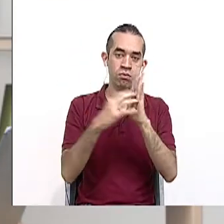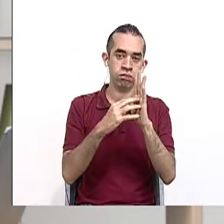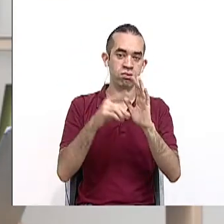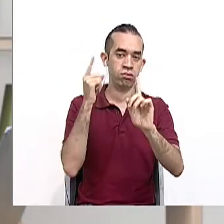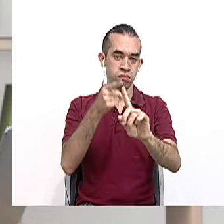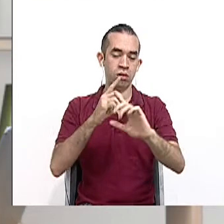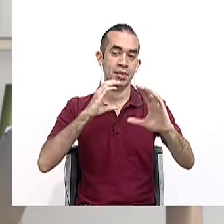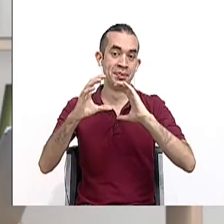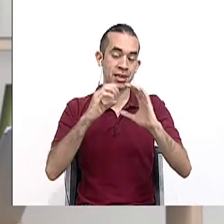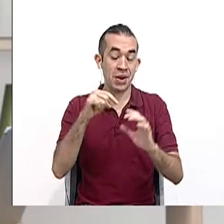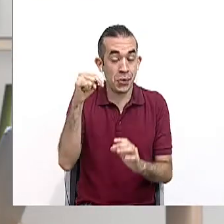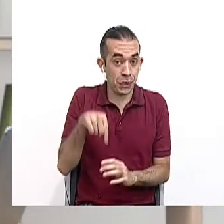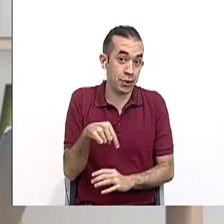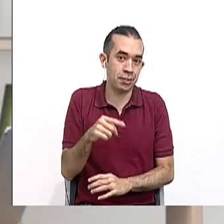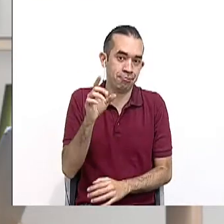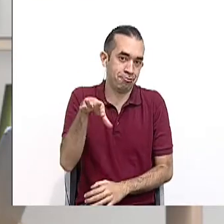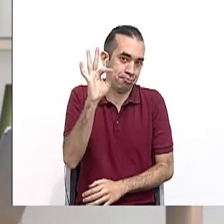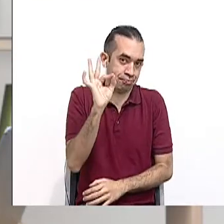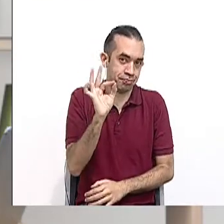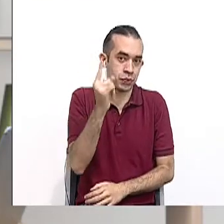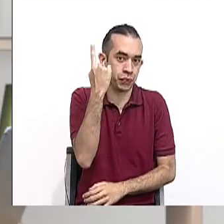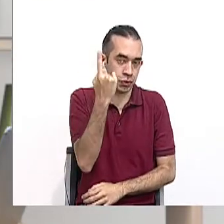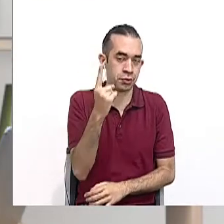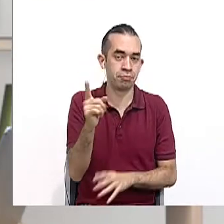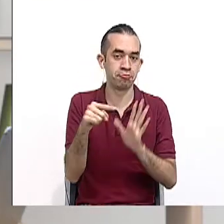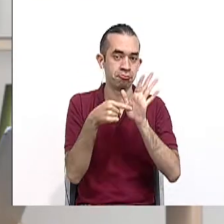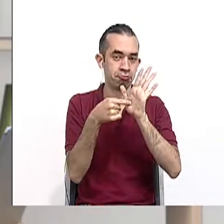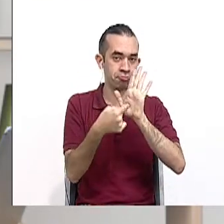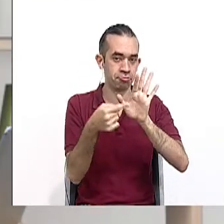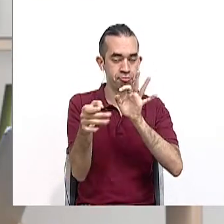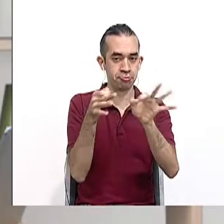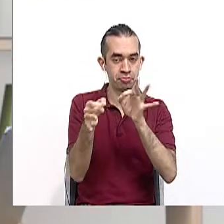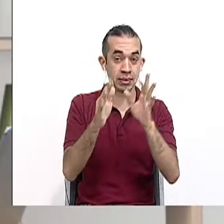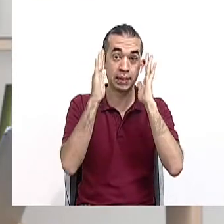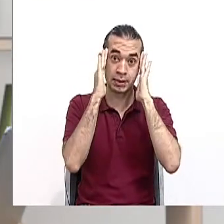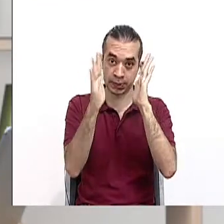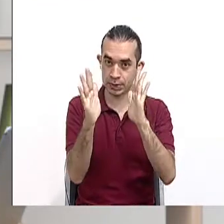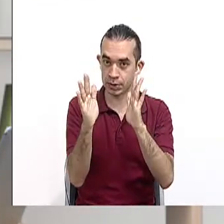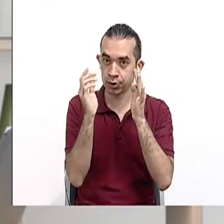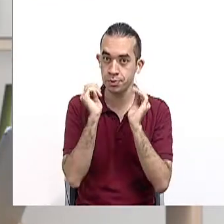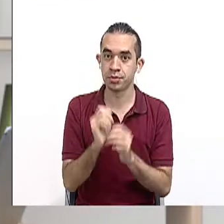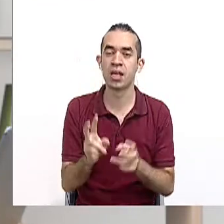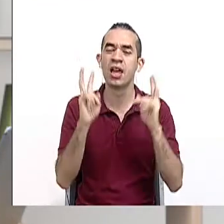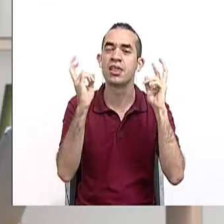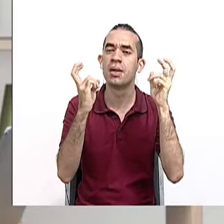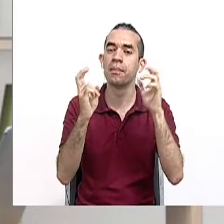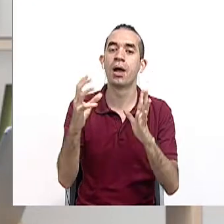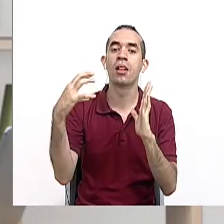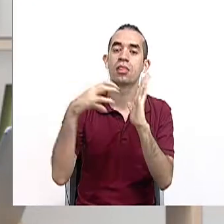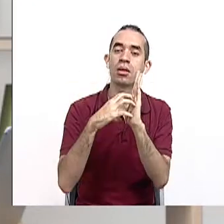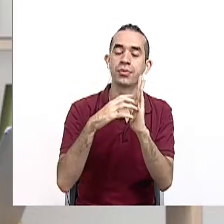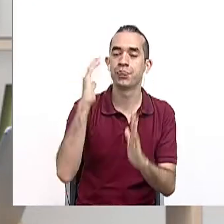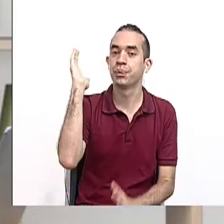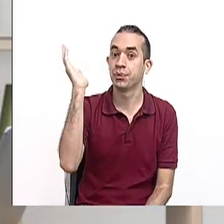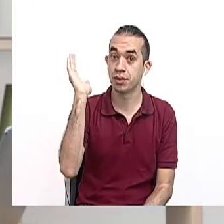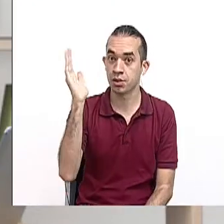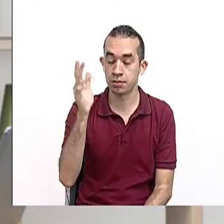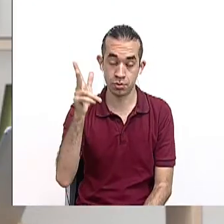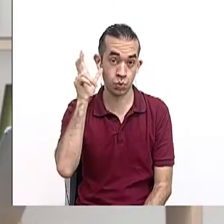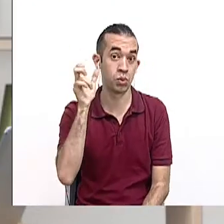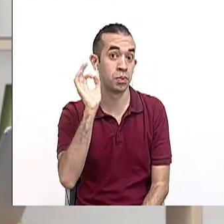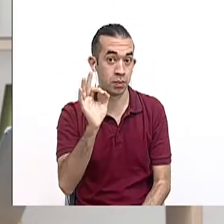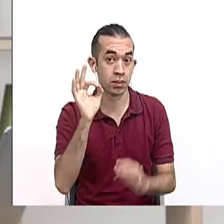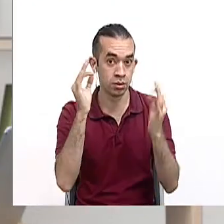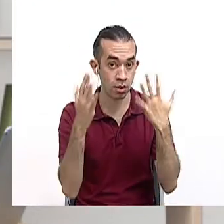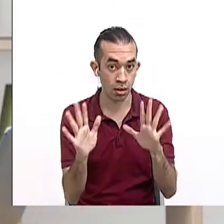Hoy vamos a ver uno de ellos. Presten mucha atención. Vamos a hablar sobre el texto expositivo. Sí, lo oyeron muy bien. Y